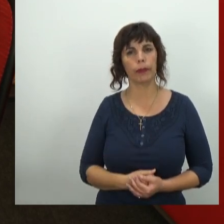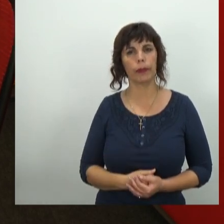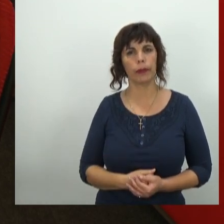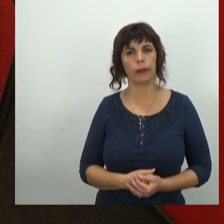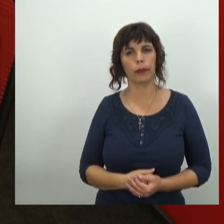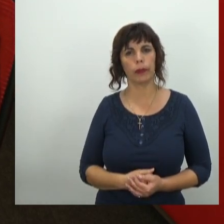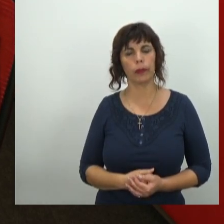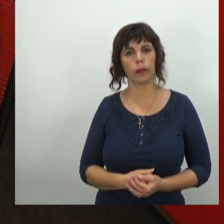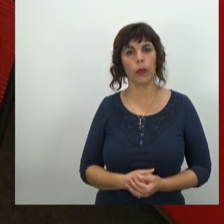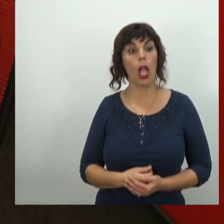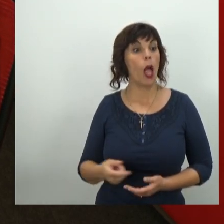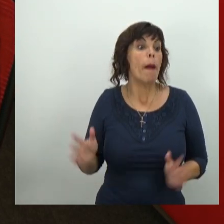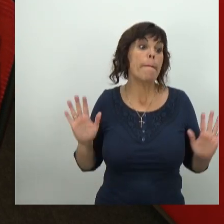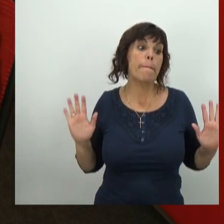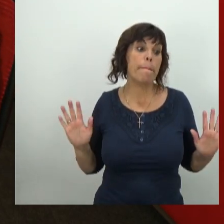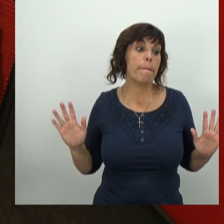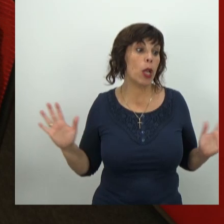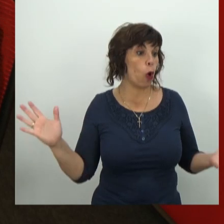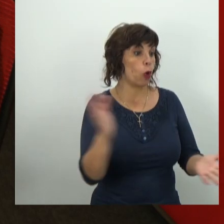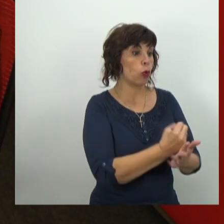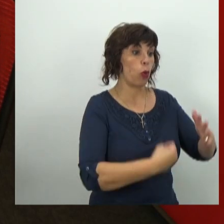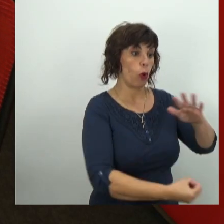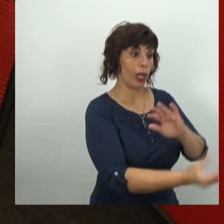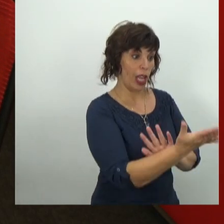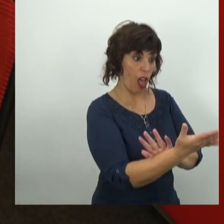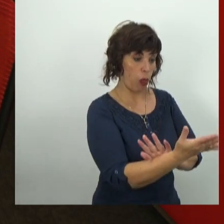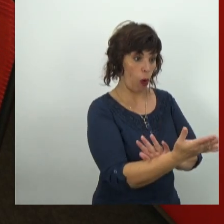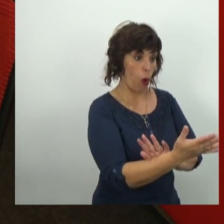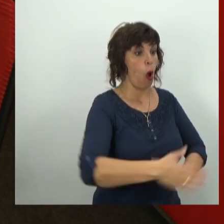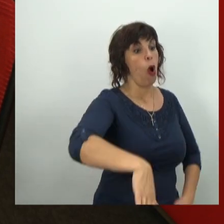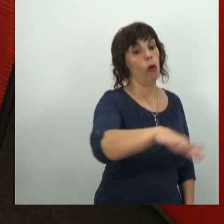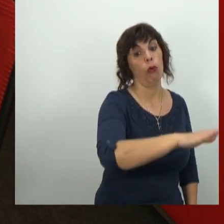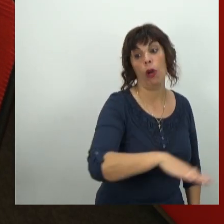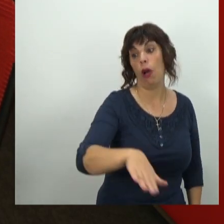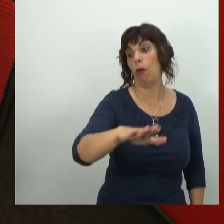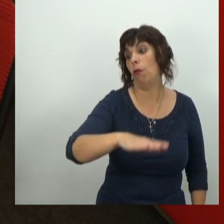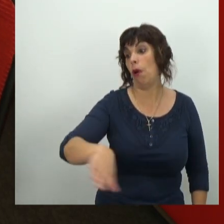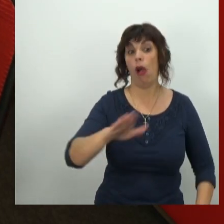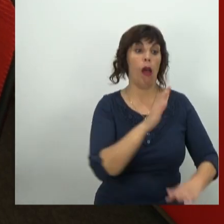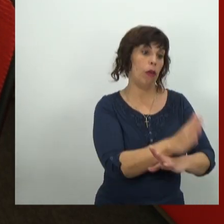Pero todo lo creado no es omnipresente, ni los ángeles.